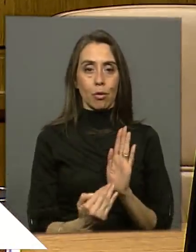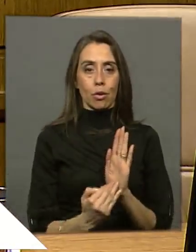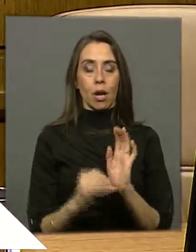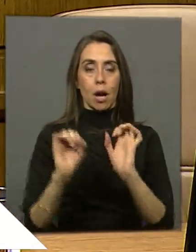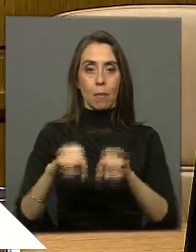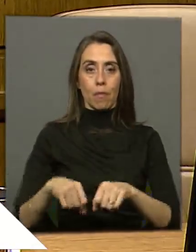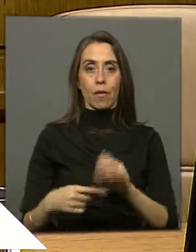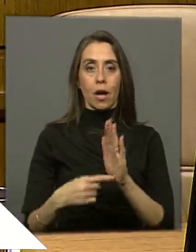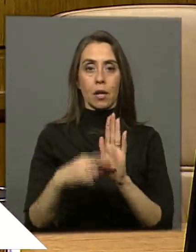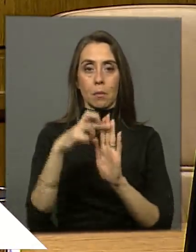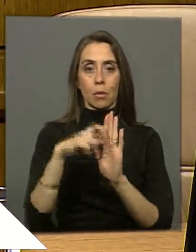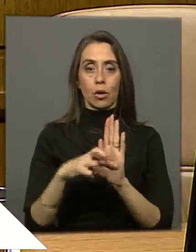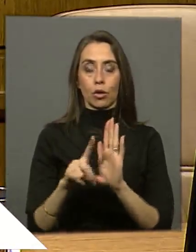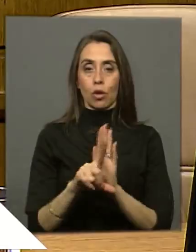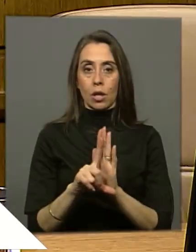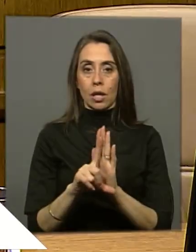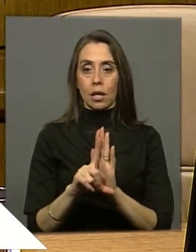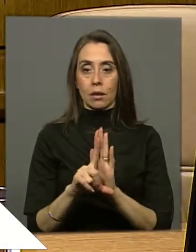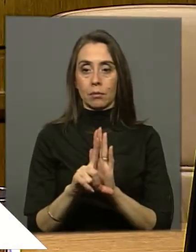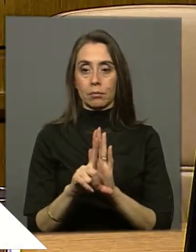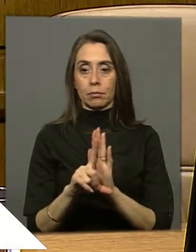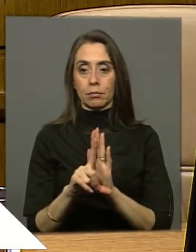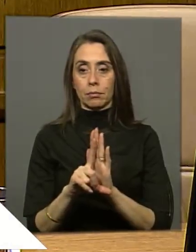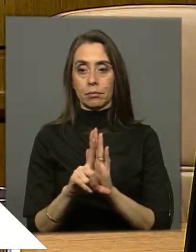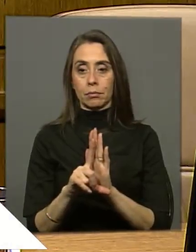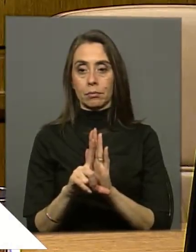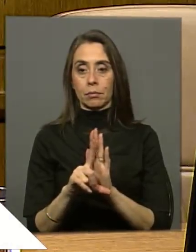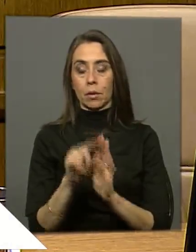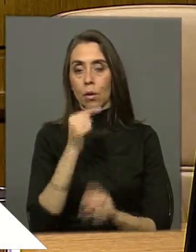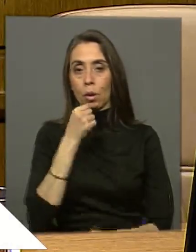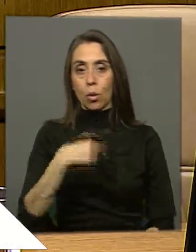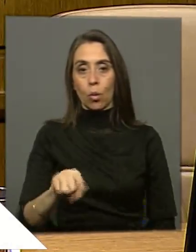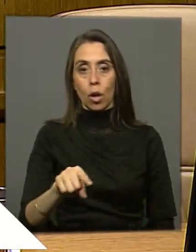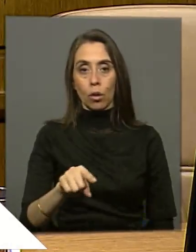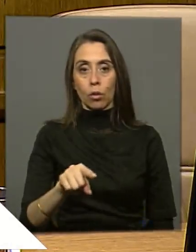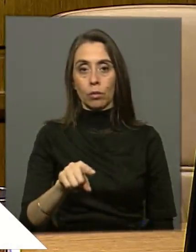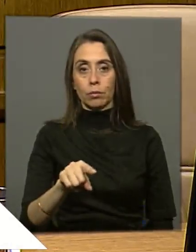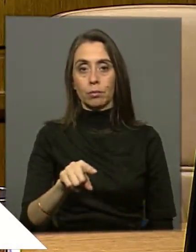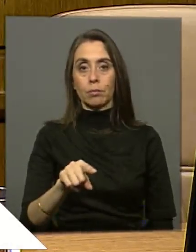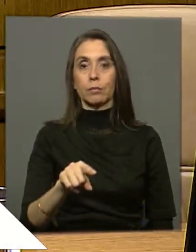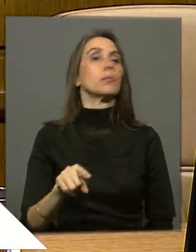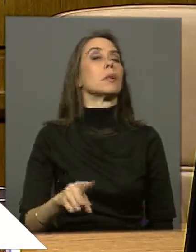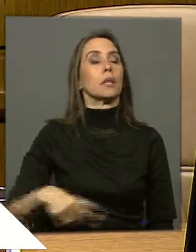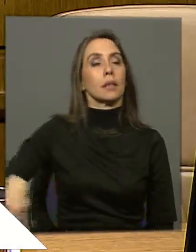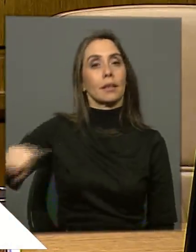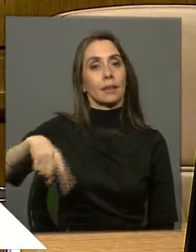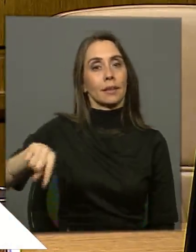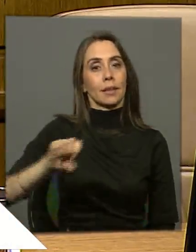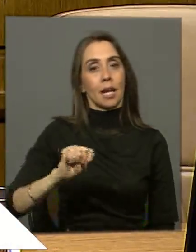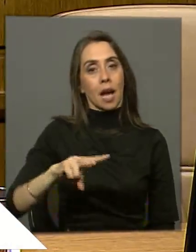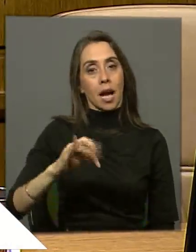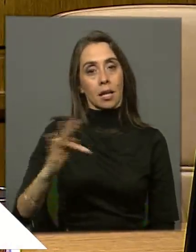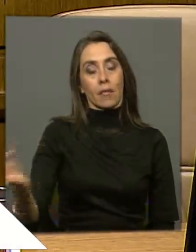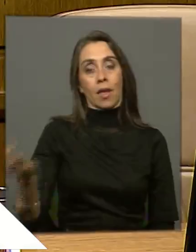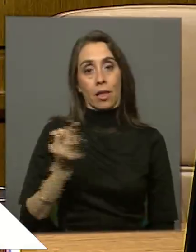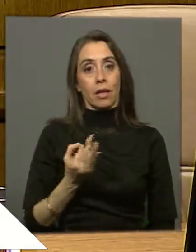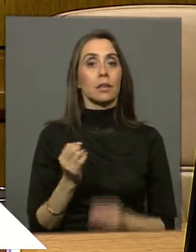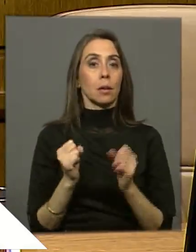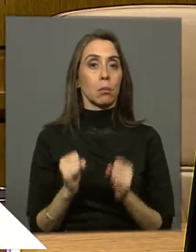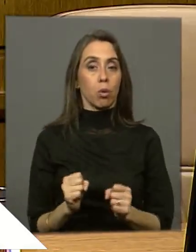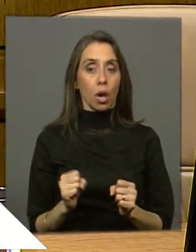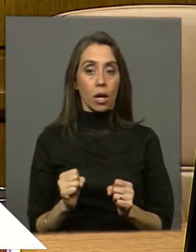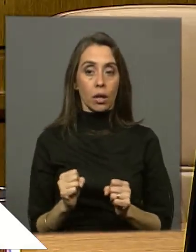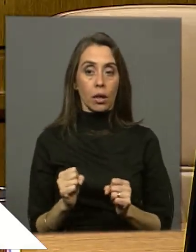aprobar este proyecto de ley en el más breve plazo para que efectivamente como ellos dicen se puedan, ¿no es cierto?